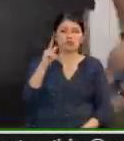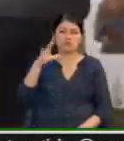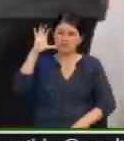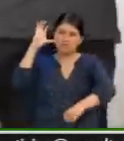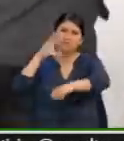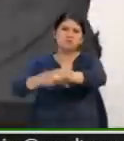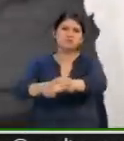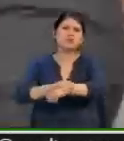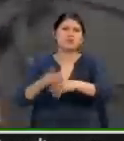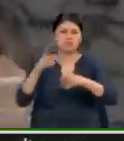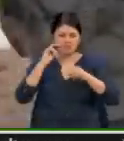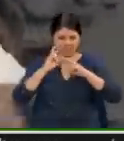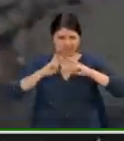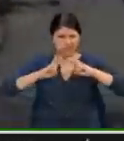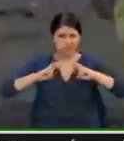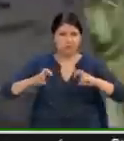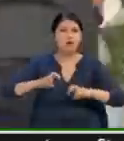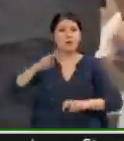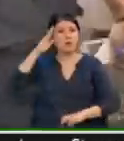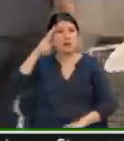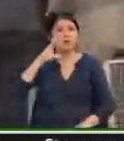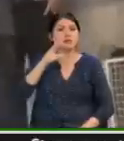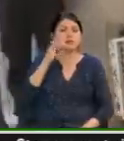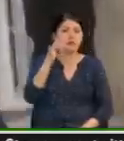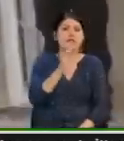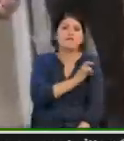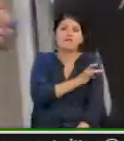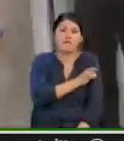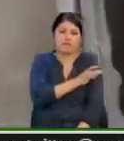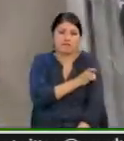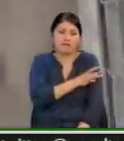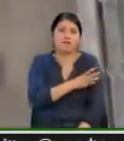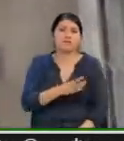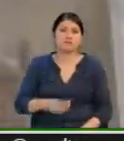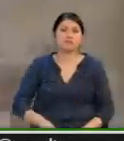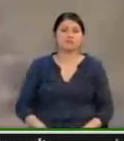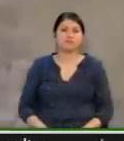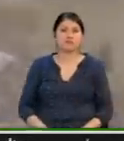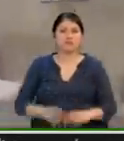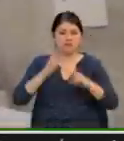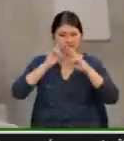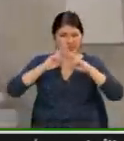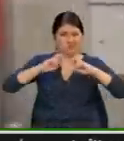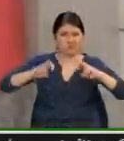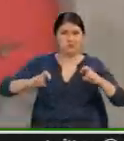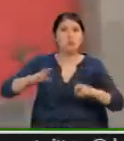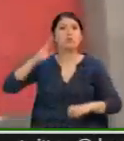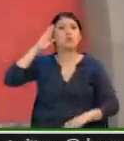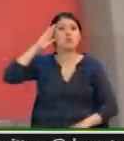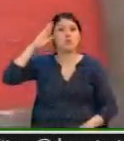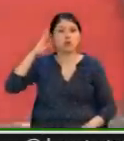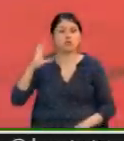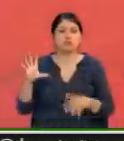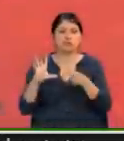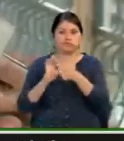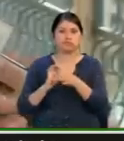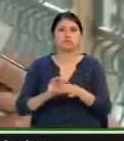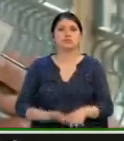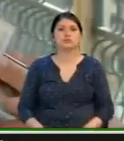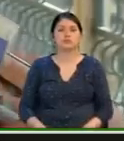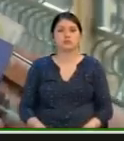desmantelada por la labor investigativa del C y la fiscalía y la seccional de investigación criminal de la policía